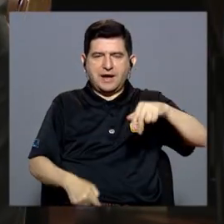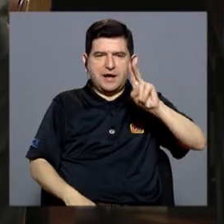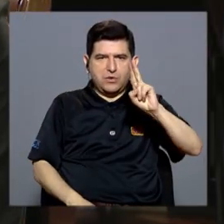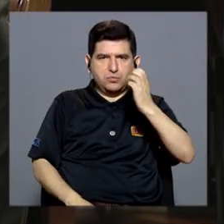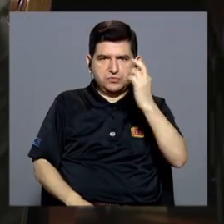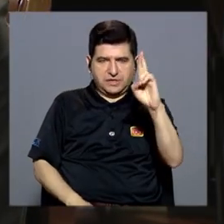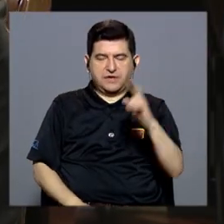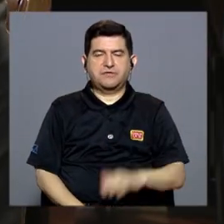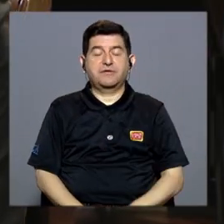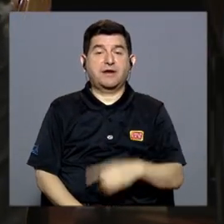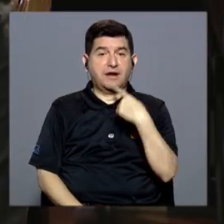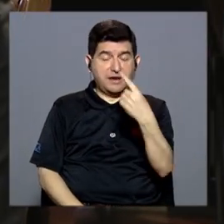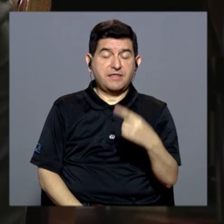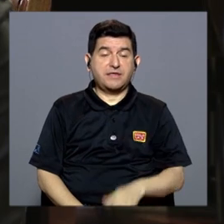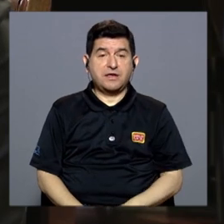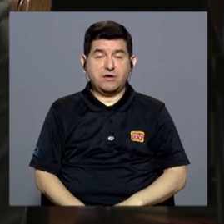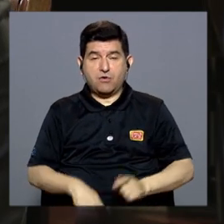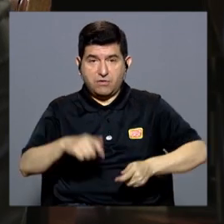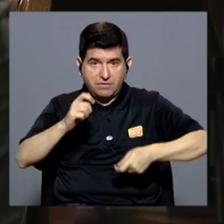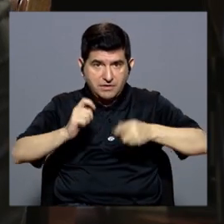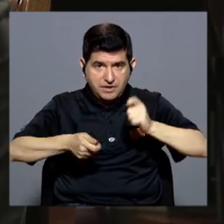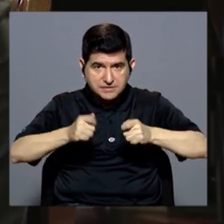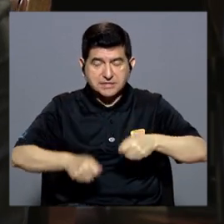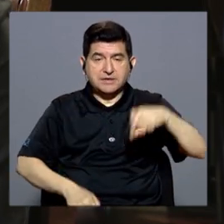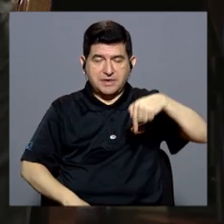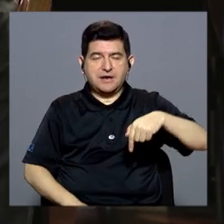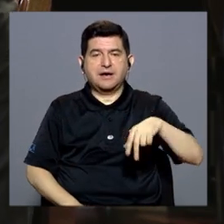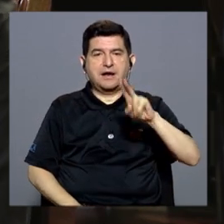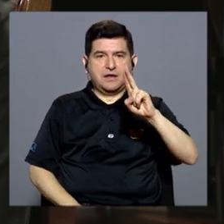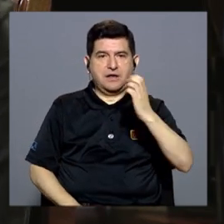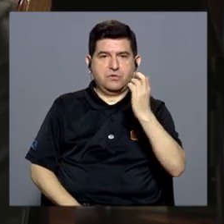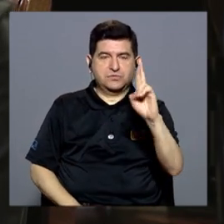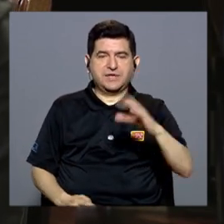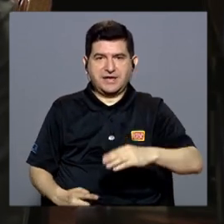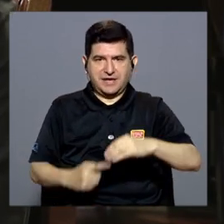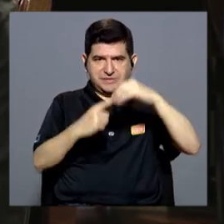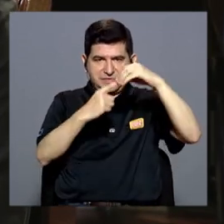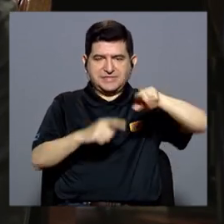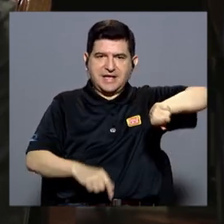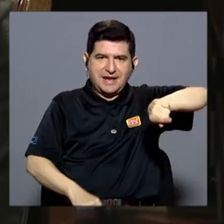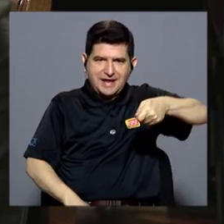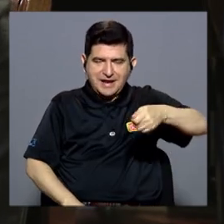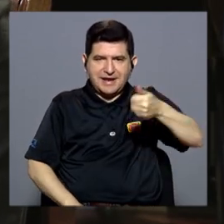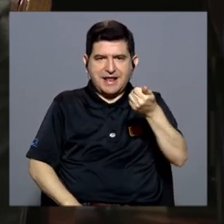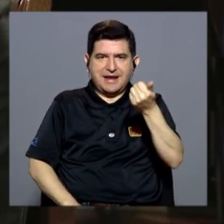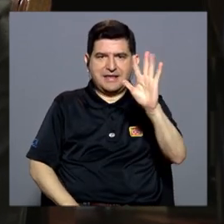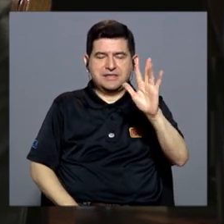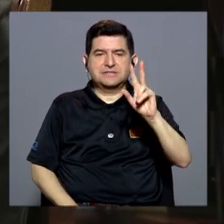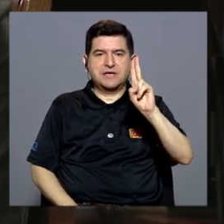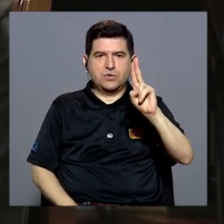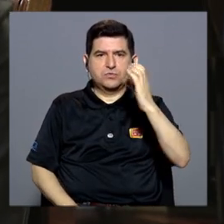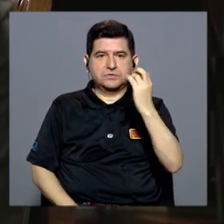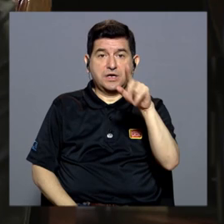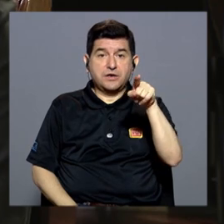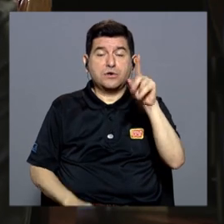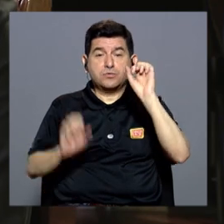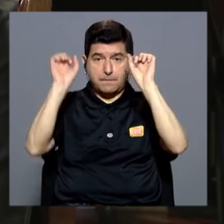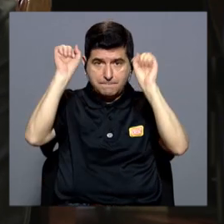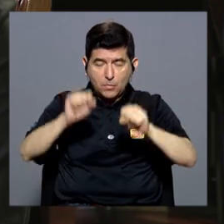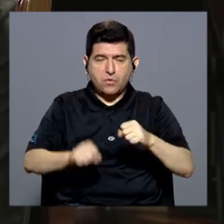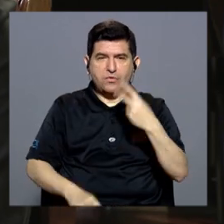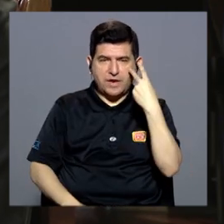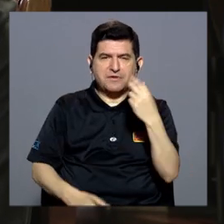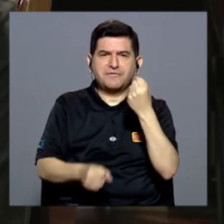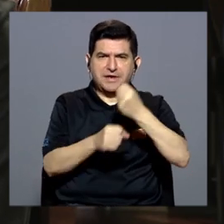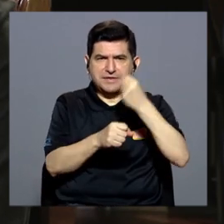Le digo que casualmente en septiembre acá desde la Universidad de Costa Rica y especialmente desde el canal 15 Universidad de Costa Rica usted va a poder apreciar